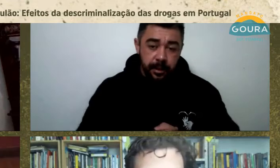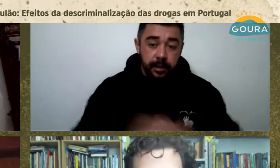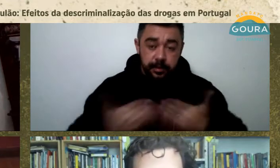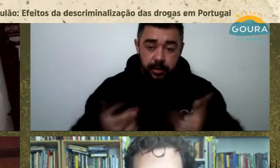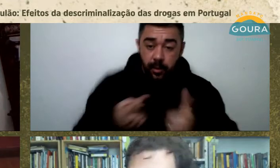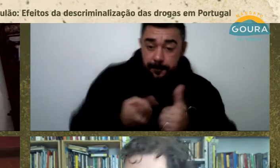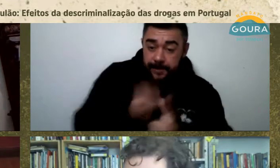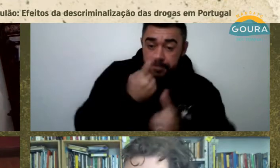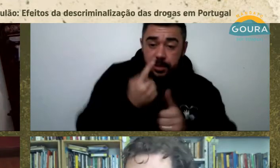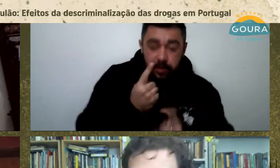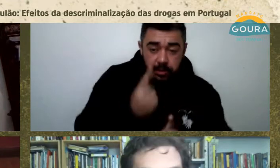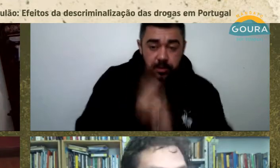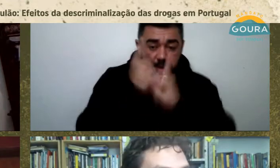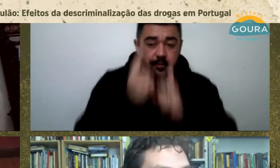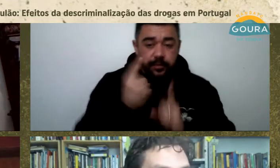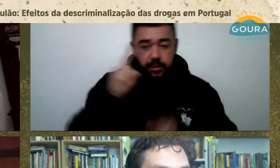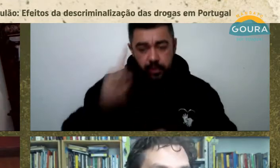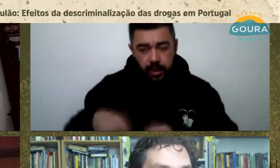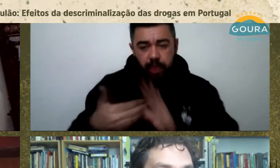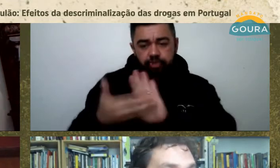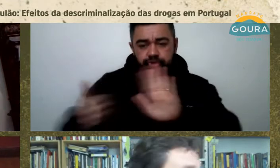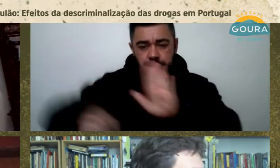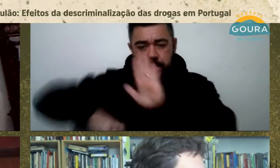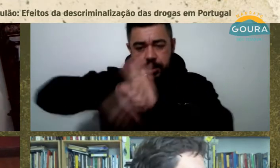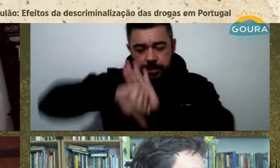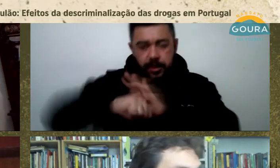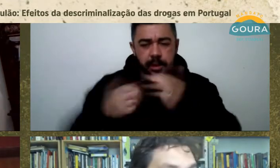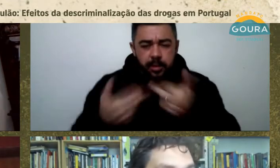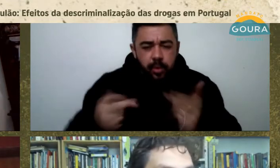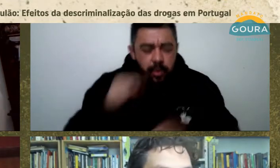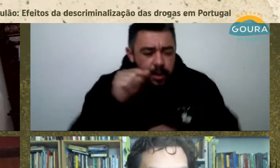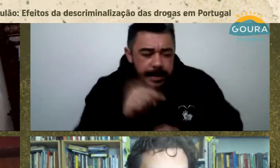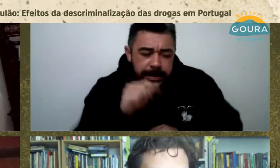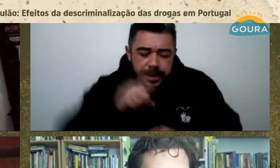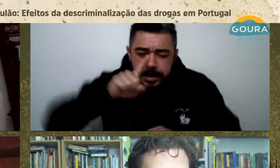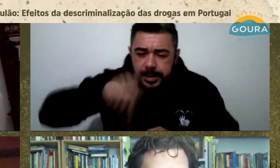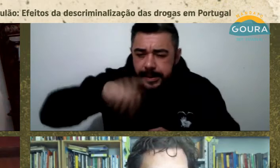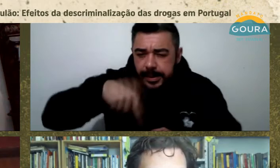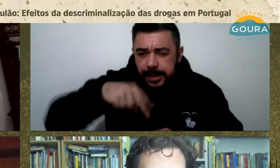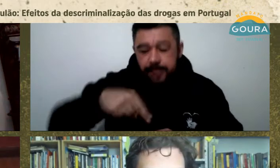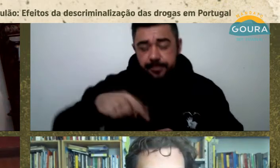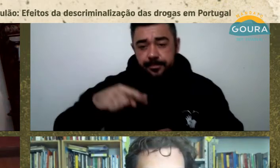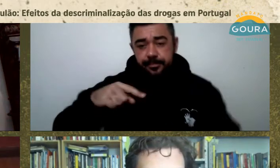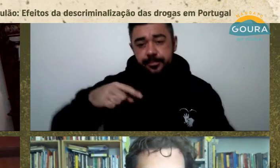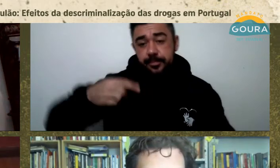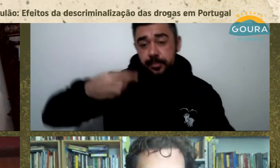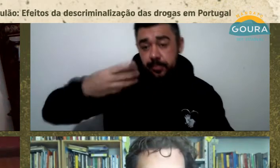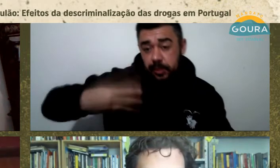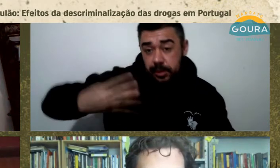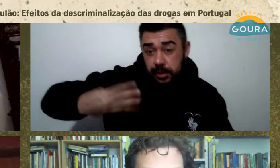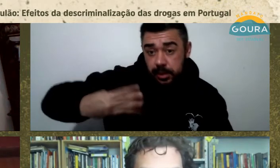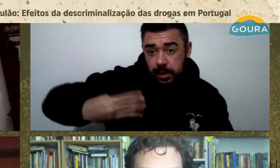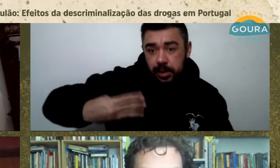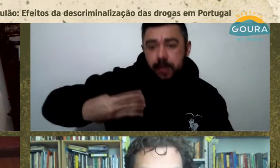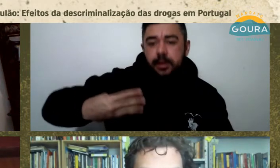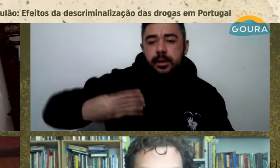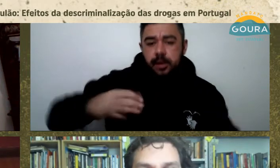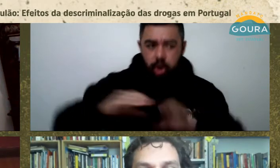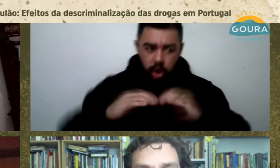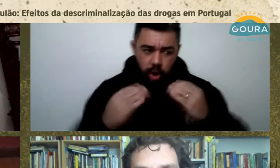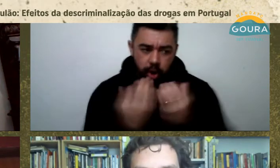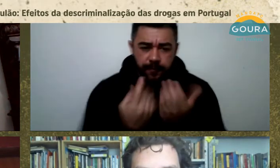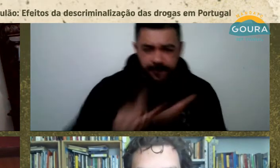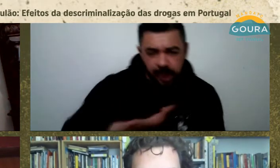constatación es que la descriminalización de algo que recién está en la tercera de las convenciones y tratados sobre drogas,